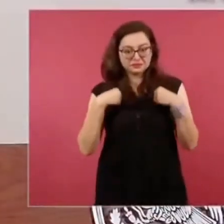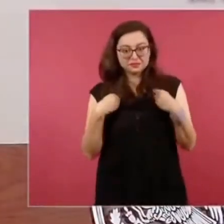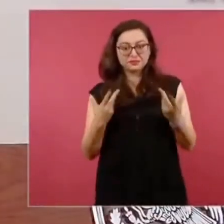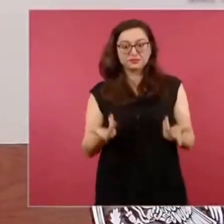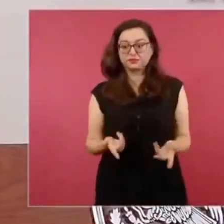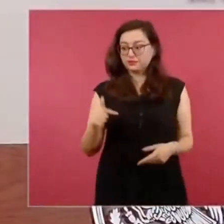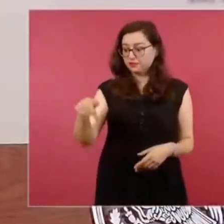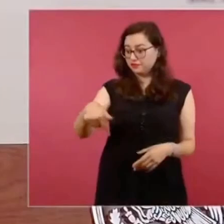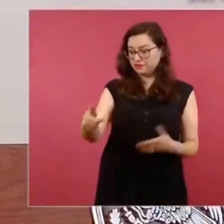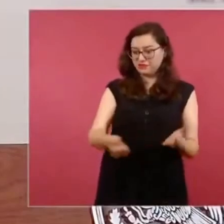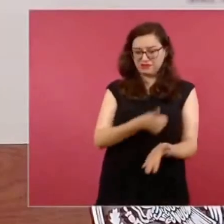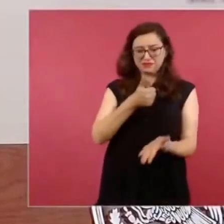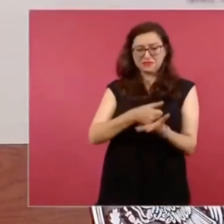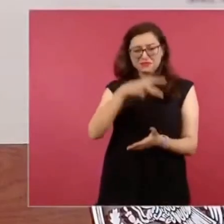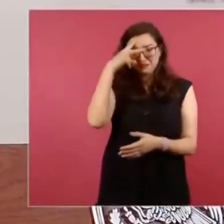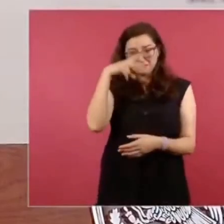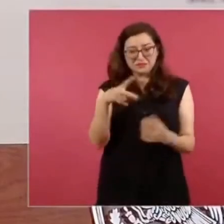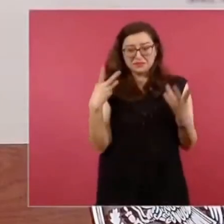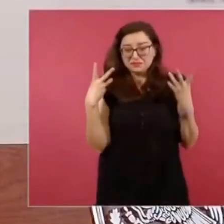muchos.